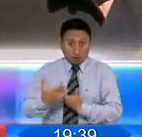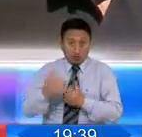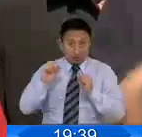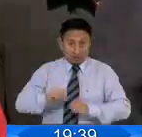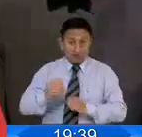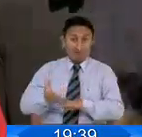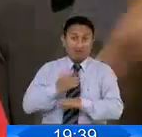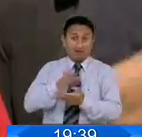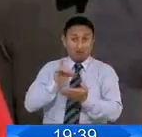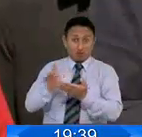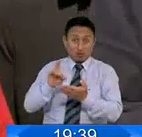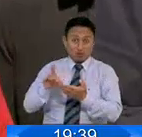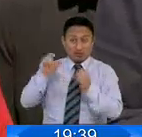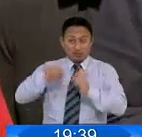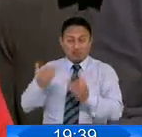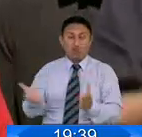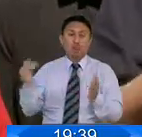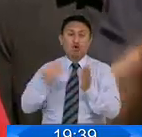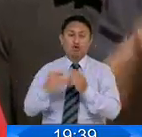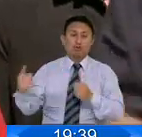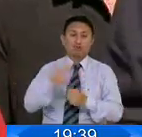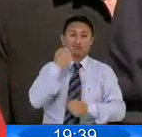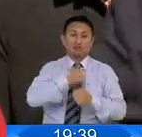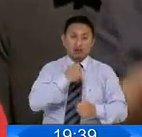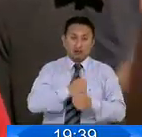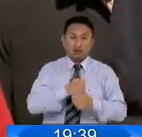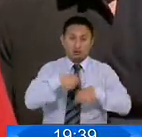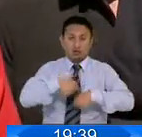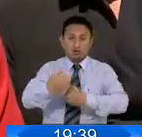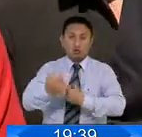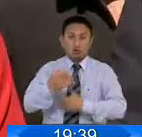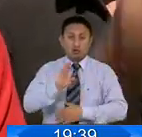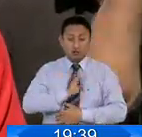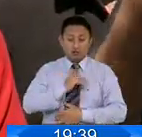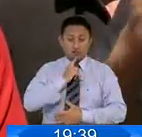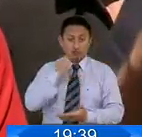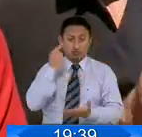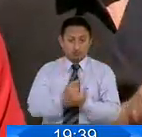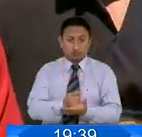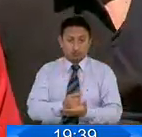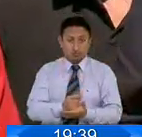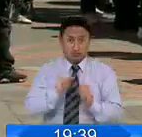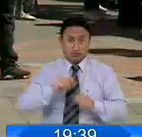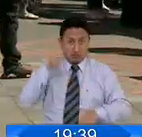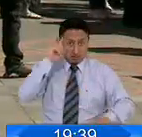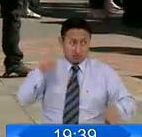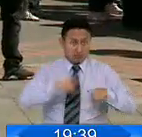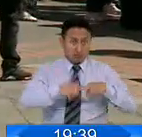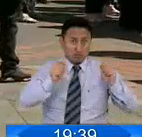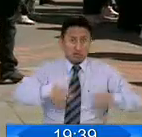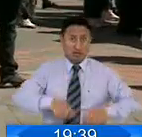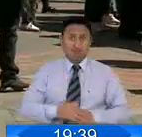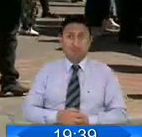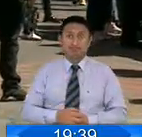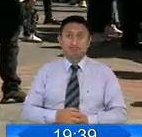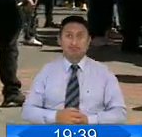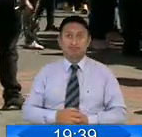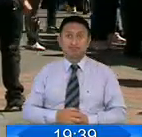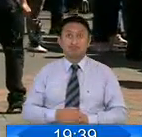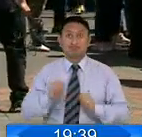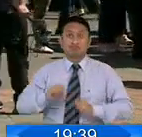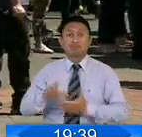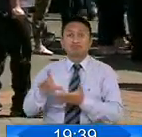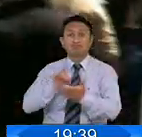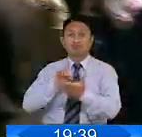despidieron sean restituidos inmediatamente, porque el informe técnico así lo determinó y esos fueron los compromisos. Señalaron que los despidos significaron